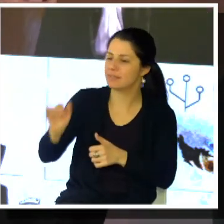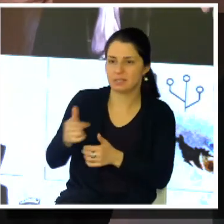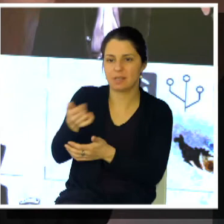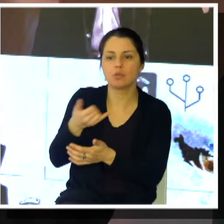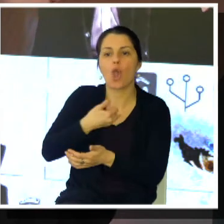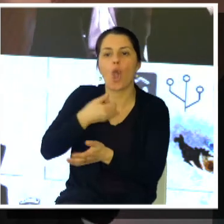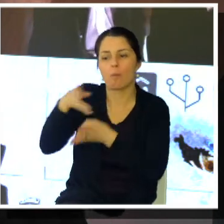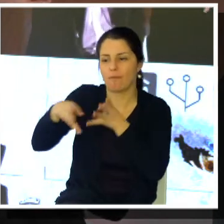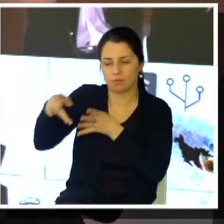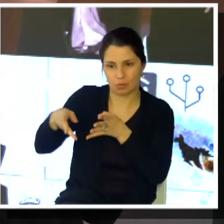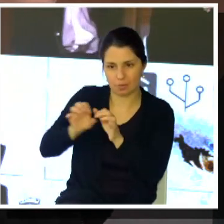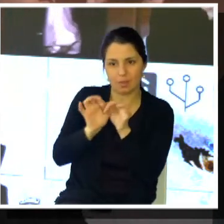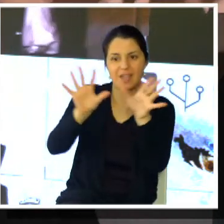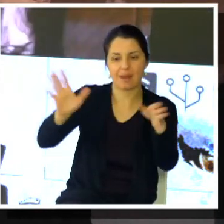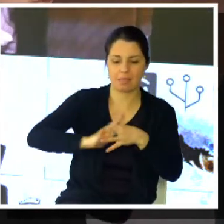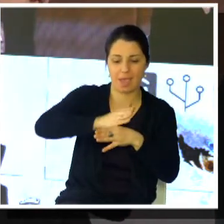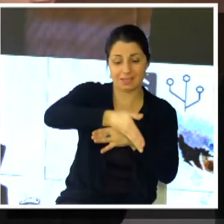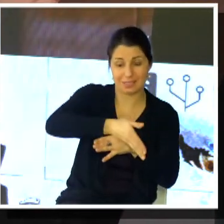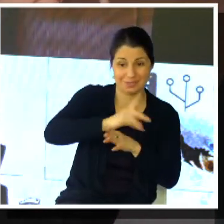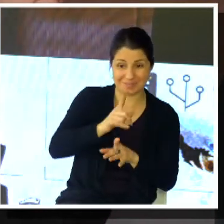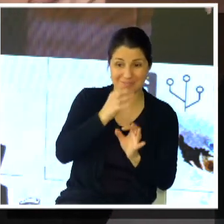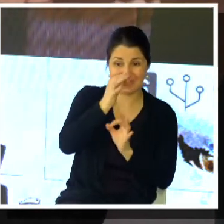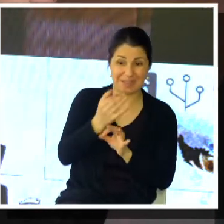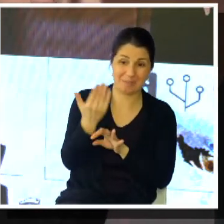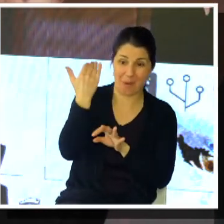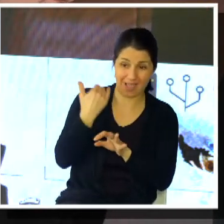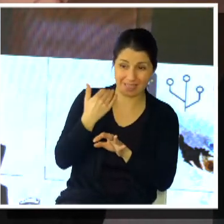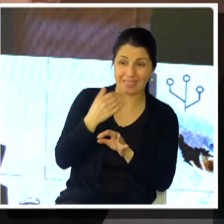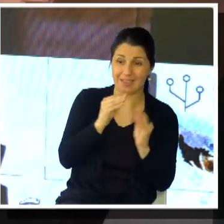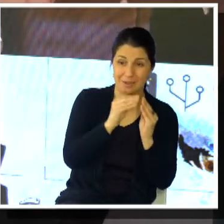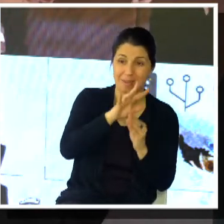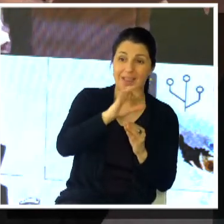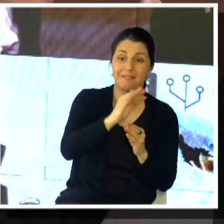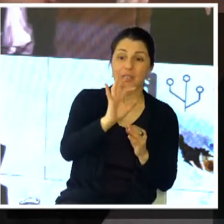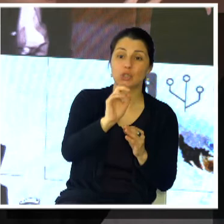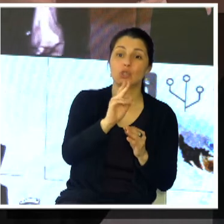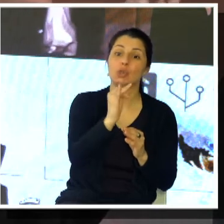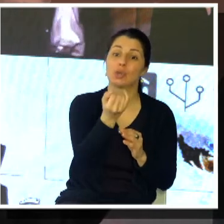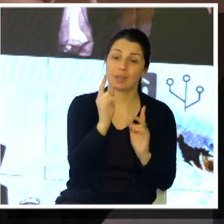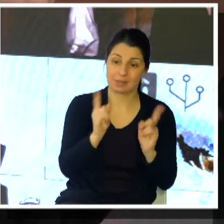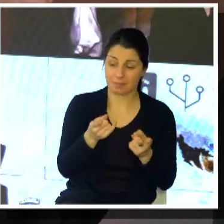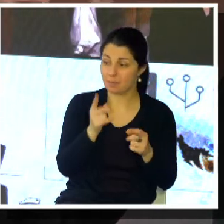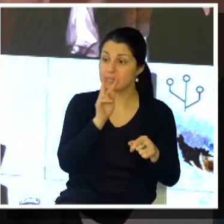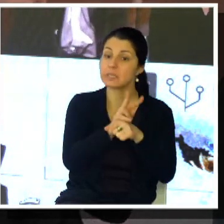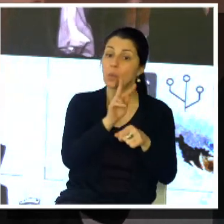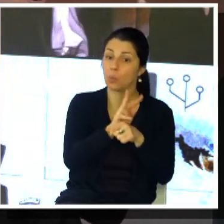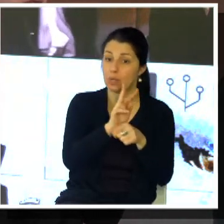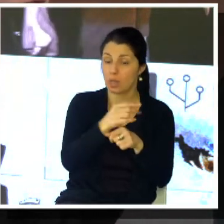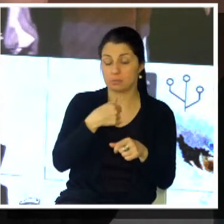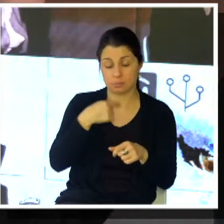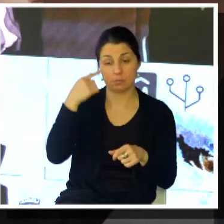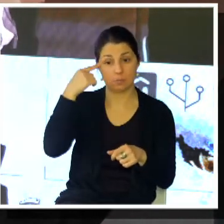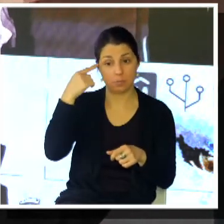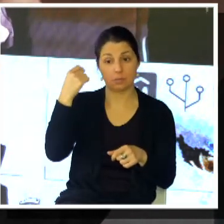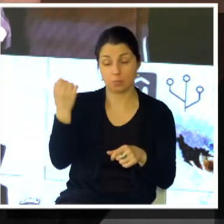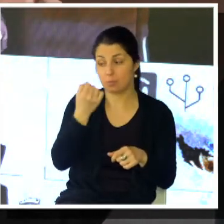funcionamiento. La red de acceso, que es la que estaba mencionando yo y hablaba un poco Victorio también en esta presentación. Seguridad, cuestión que yo lo considero ahí